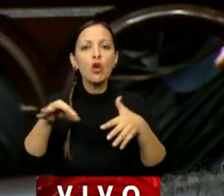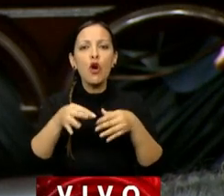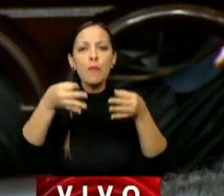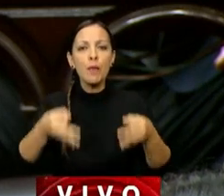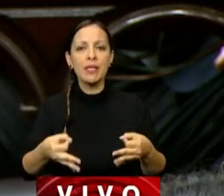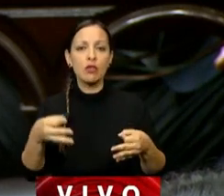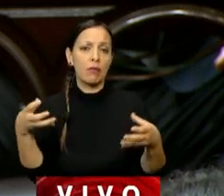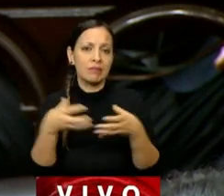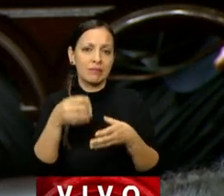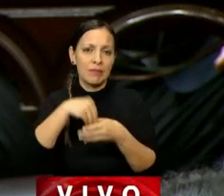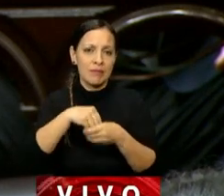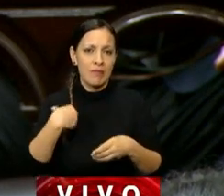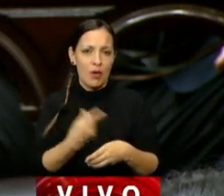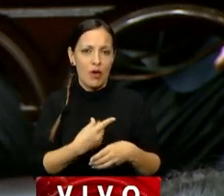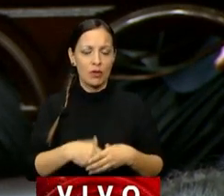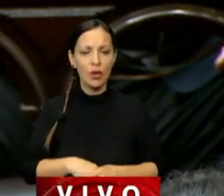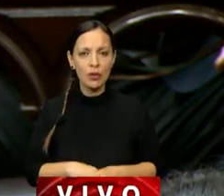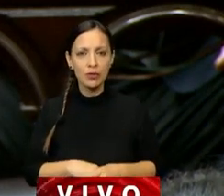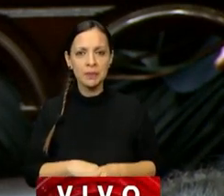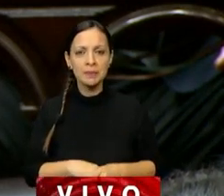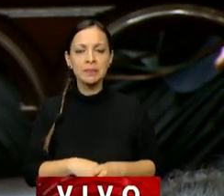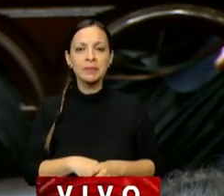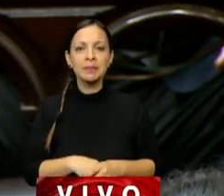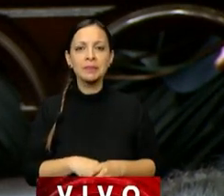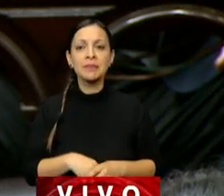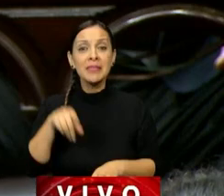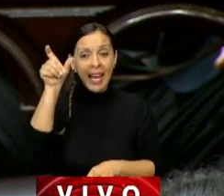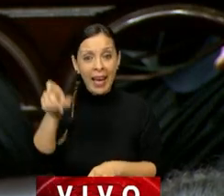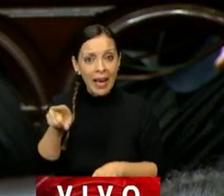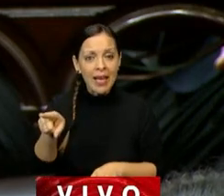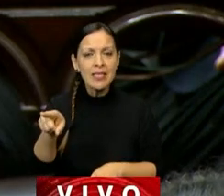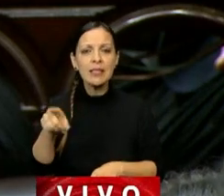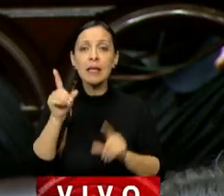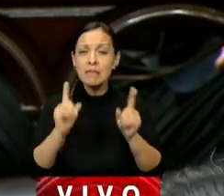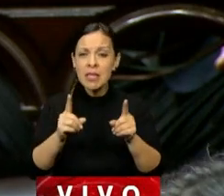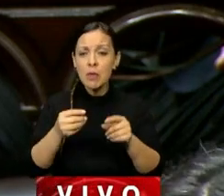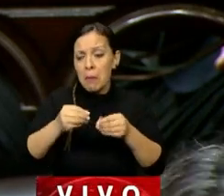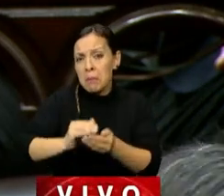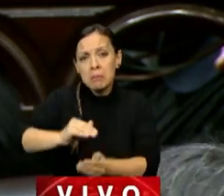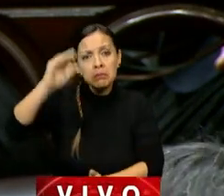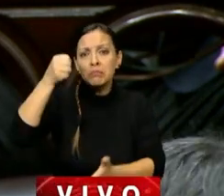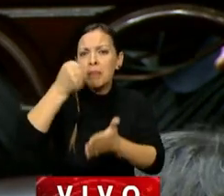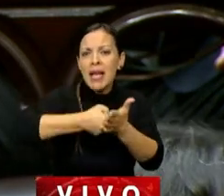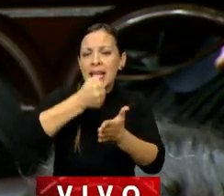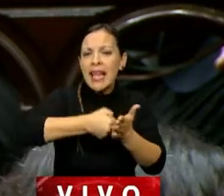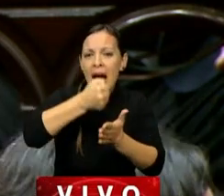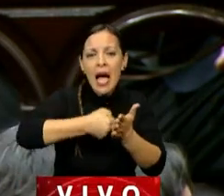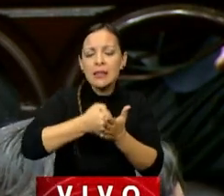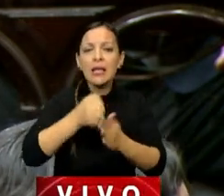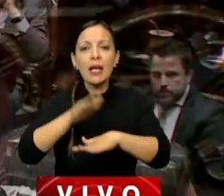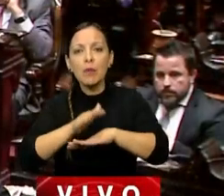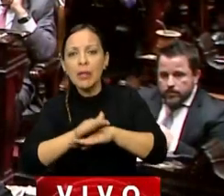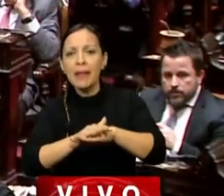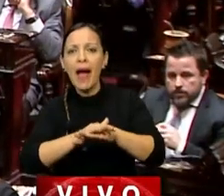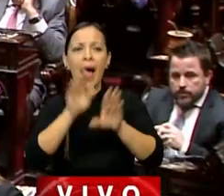espacio político. Ha tenido, desde la militancia y también desde el ejercicio de sus responsabilidades